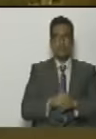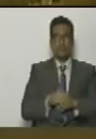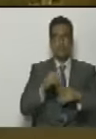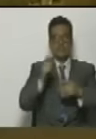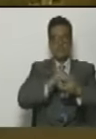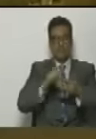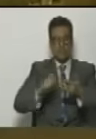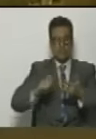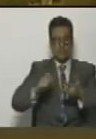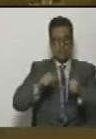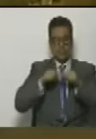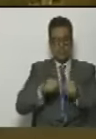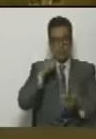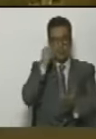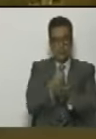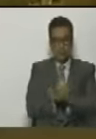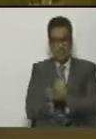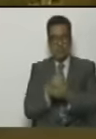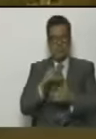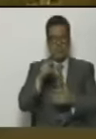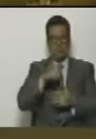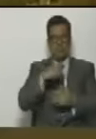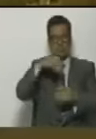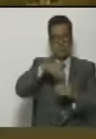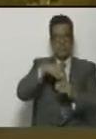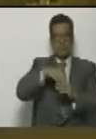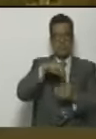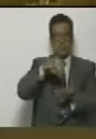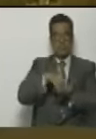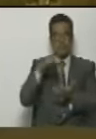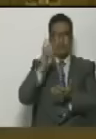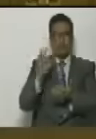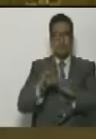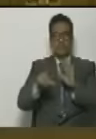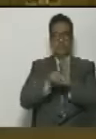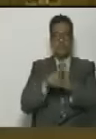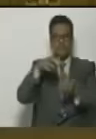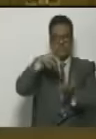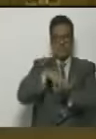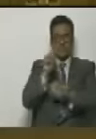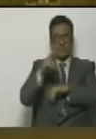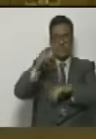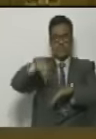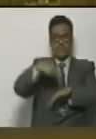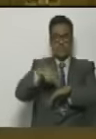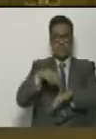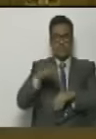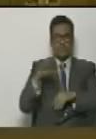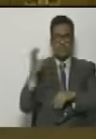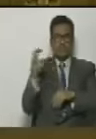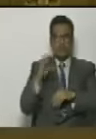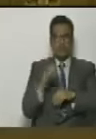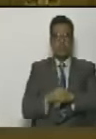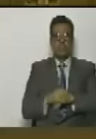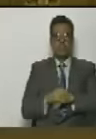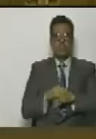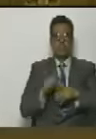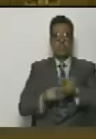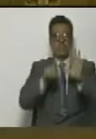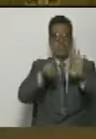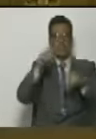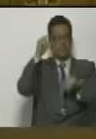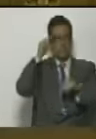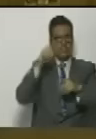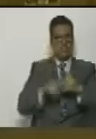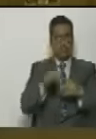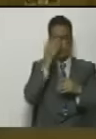Dado, firmado y sellado en el Palacio Federal Legislativo, sede de la Asamblea Nacional en Caracas, a los 6 días